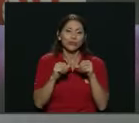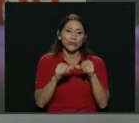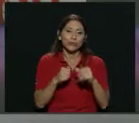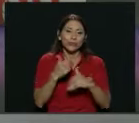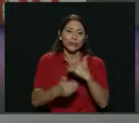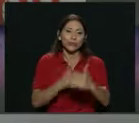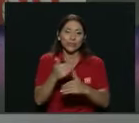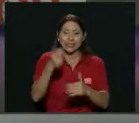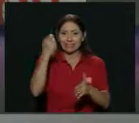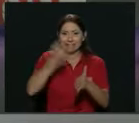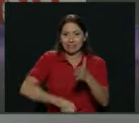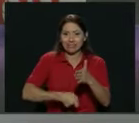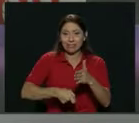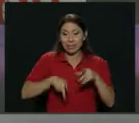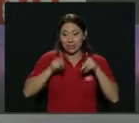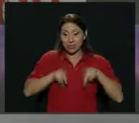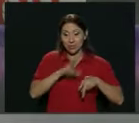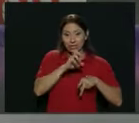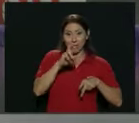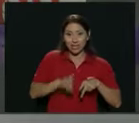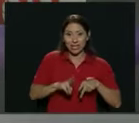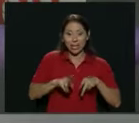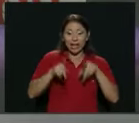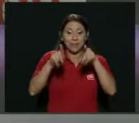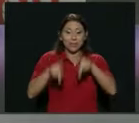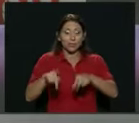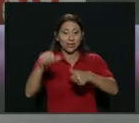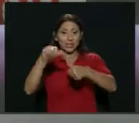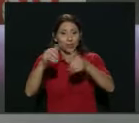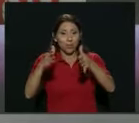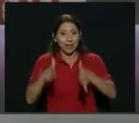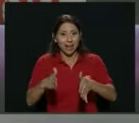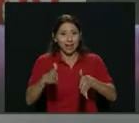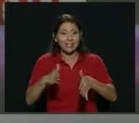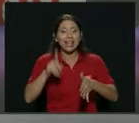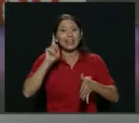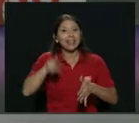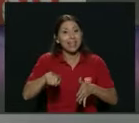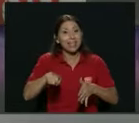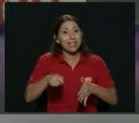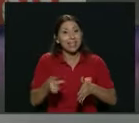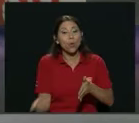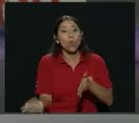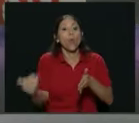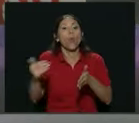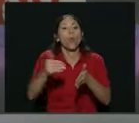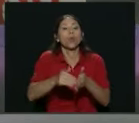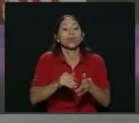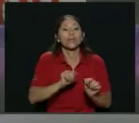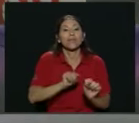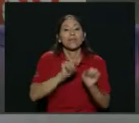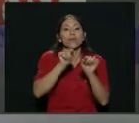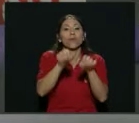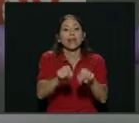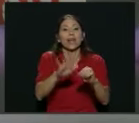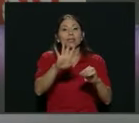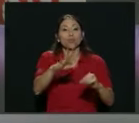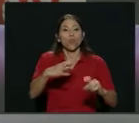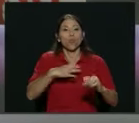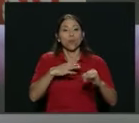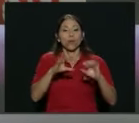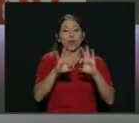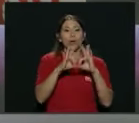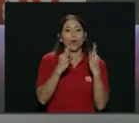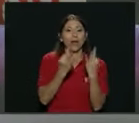pues tanto nuestros conciudadanos como las personas del resto de la región pues van a tener que retornar a sus hogares o buscar un